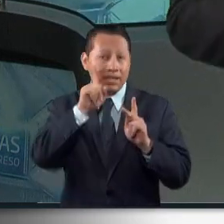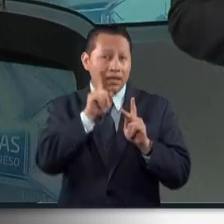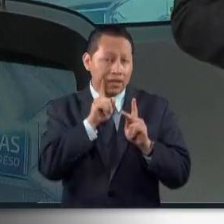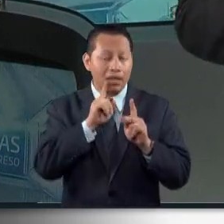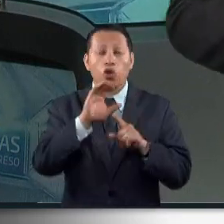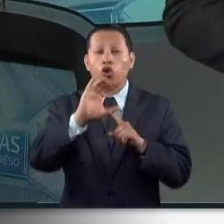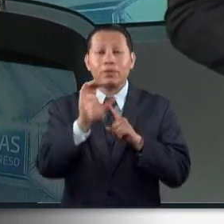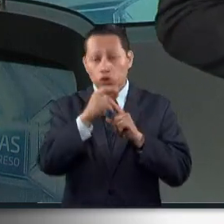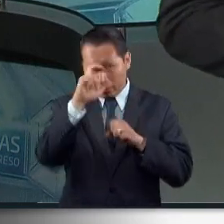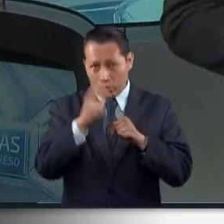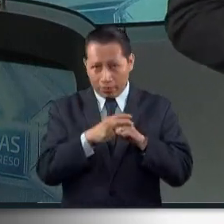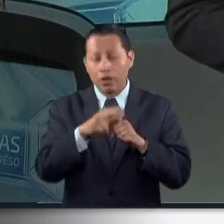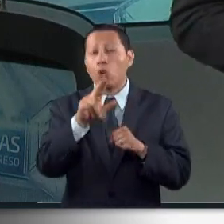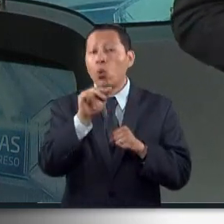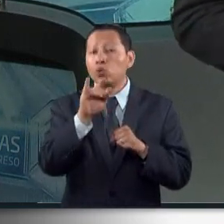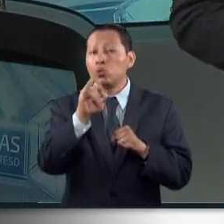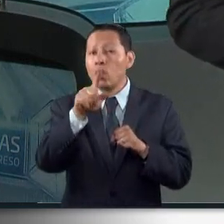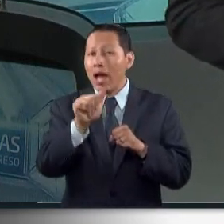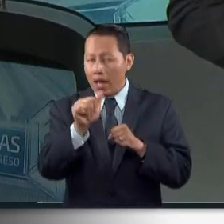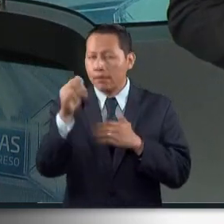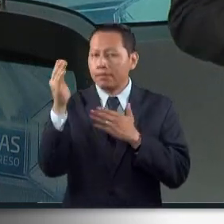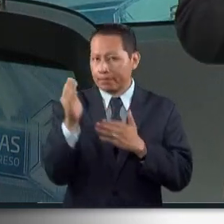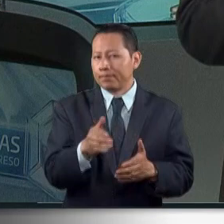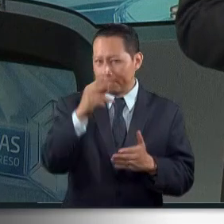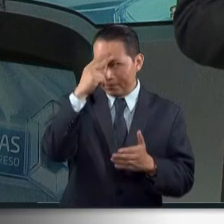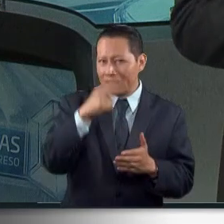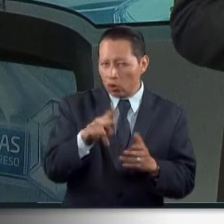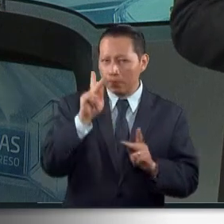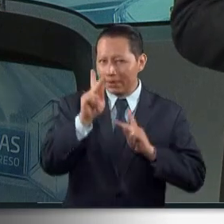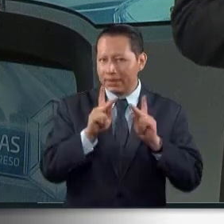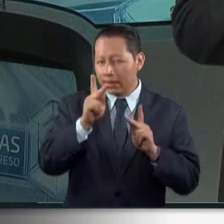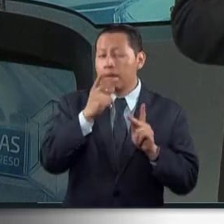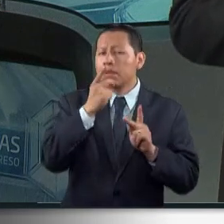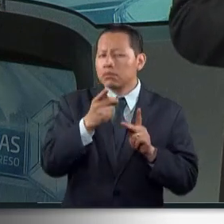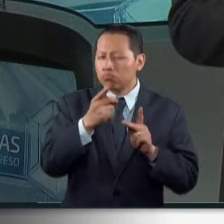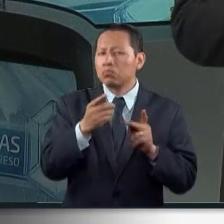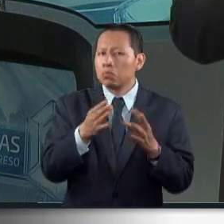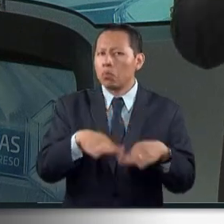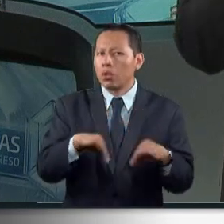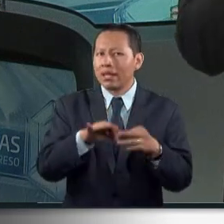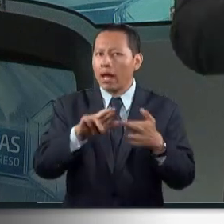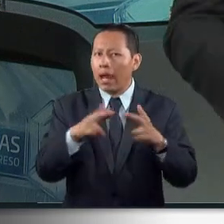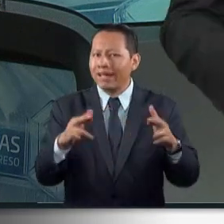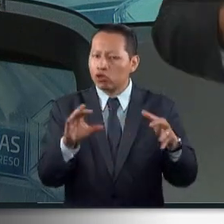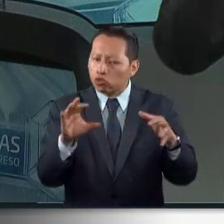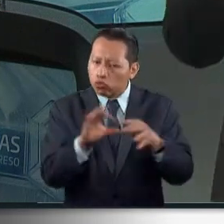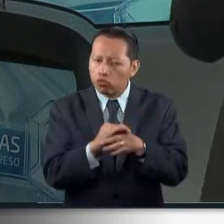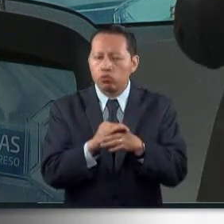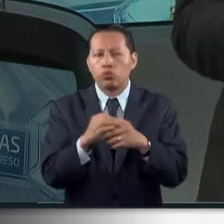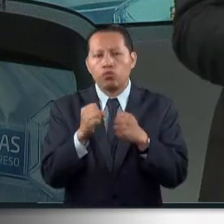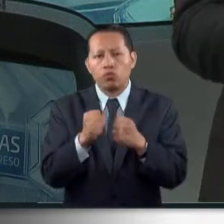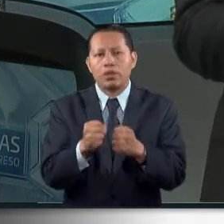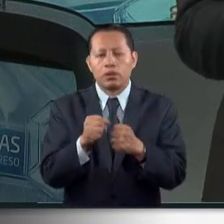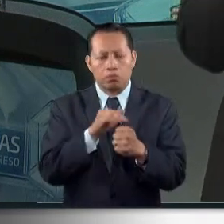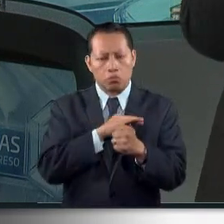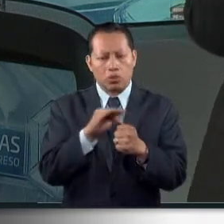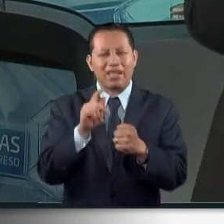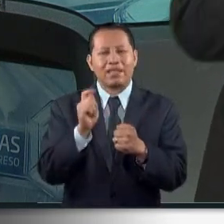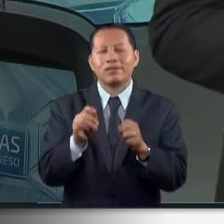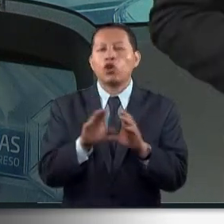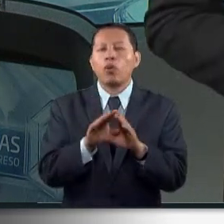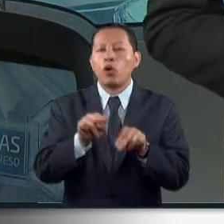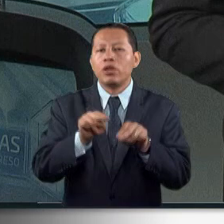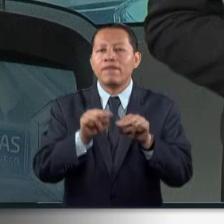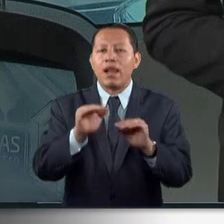a México, Ursula von der Leyen, busca fortalecer justamente esas relaciones, es decir, llevarlos al siguiente nivel. Vamos